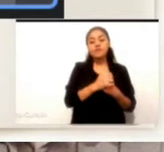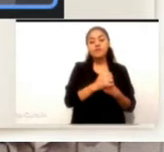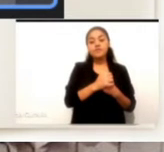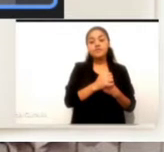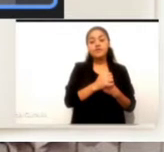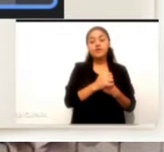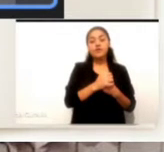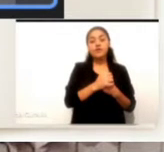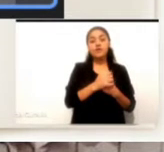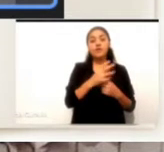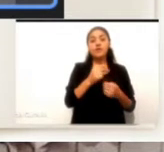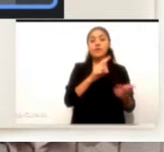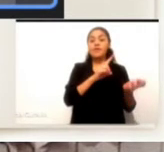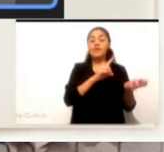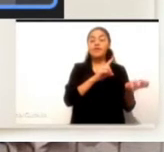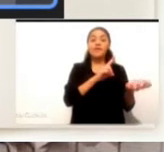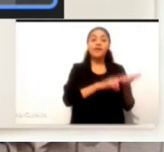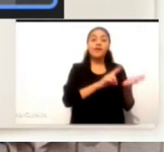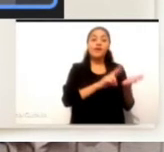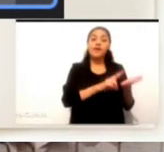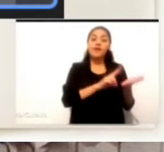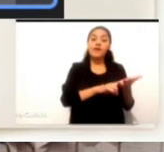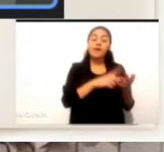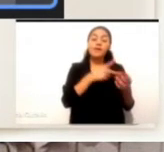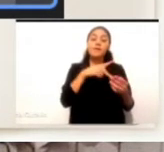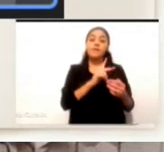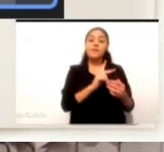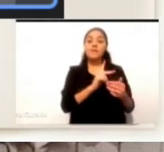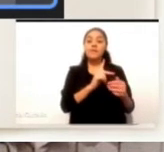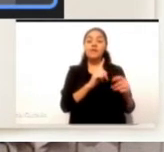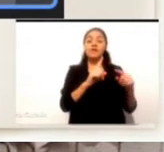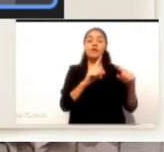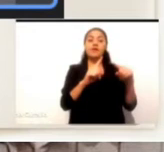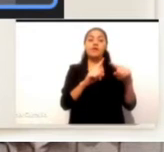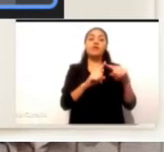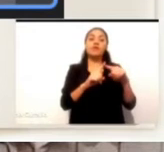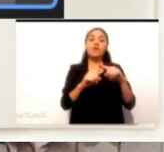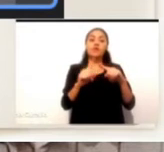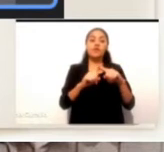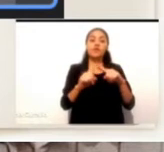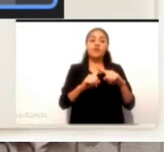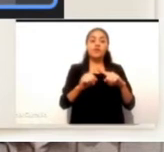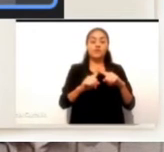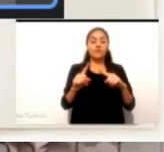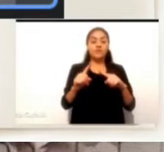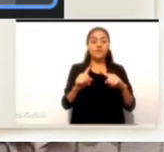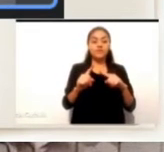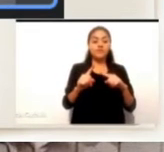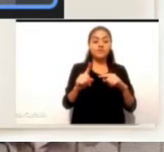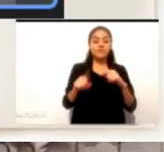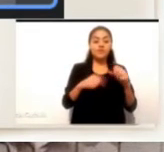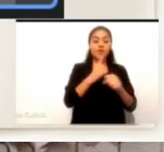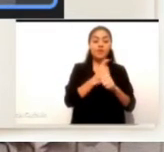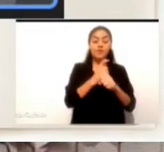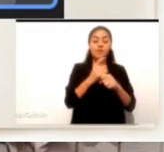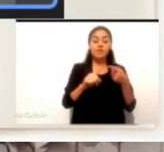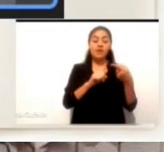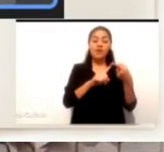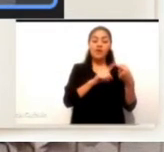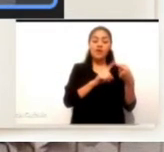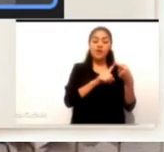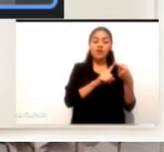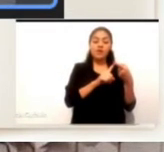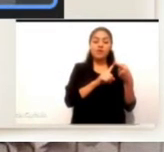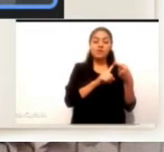los actores, de los cuales se da cuenta a continuación. En el primero de ellos, el actor hizo referencia al